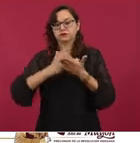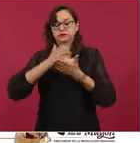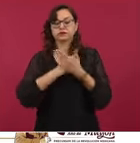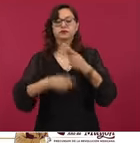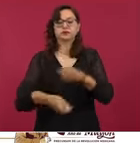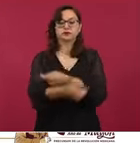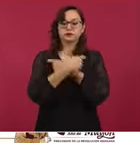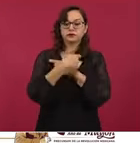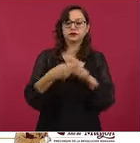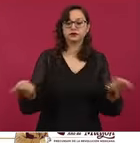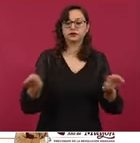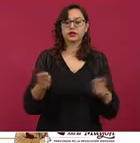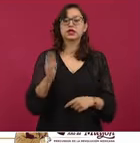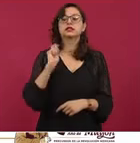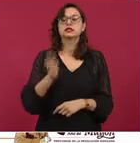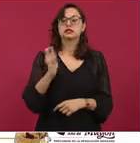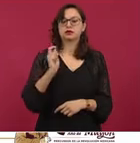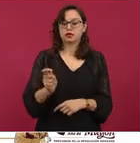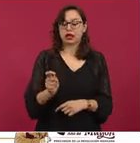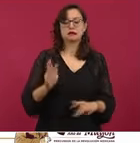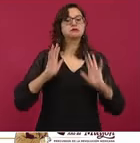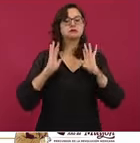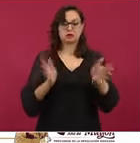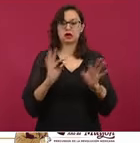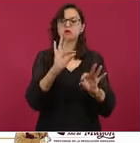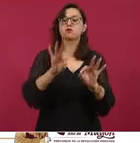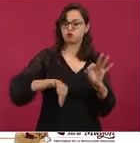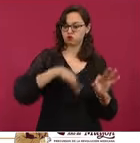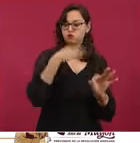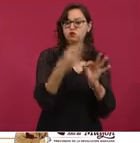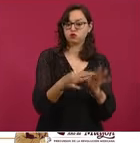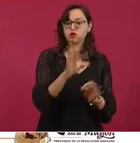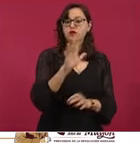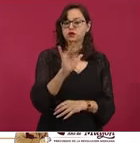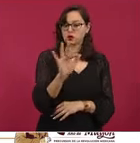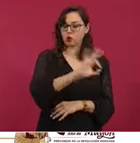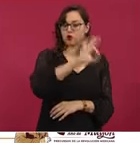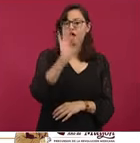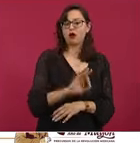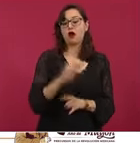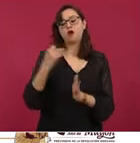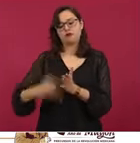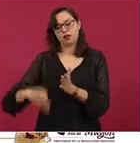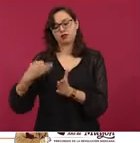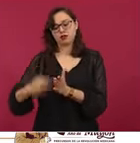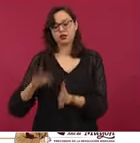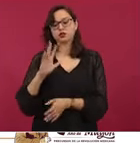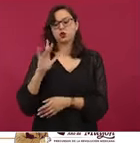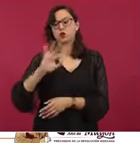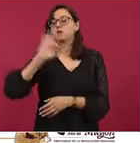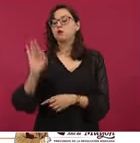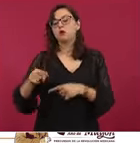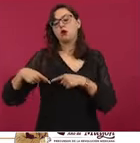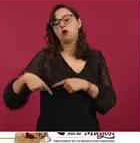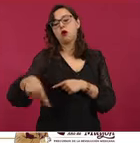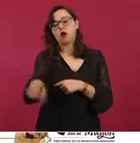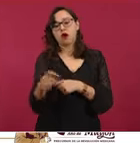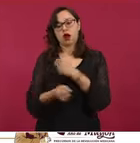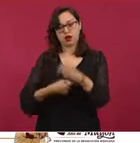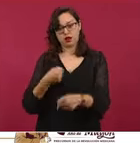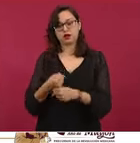el 50%, quedando el restante 50% para distribuir en los meses siguientes.